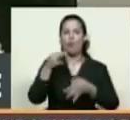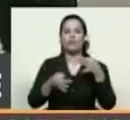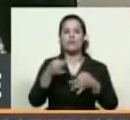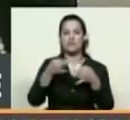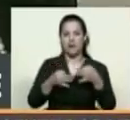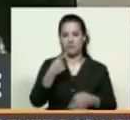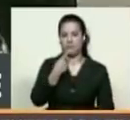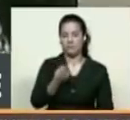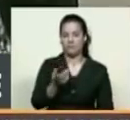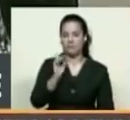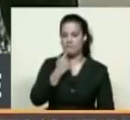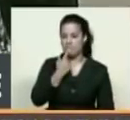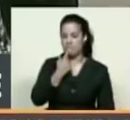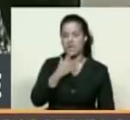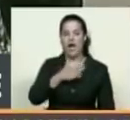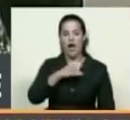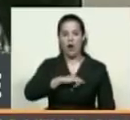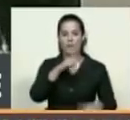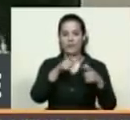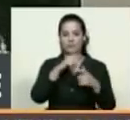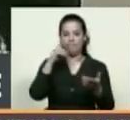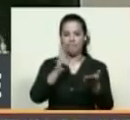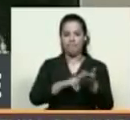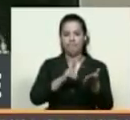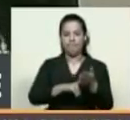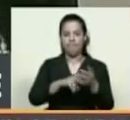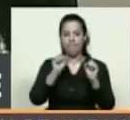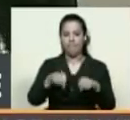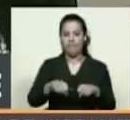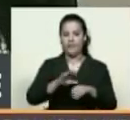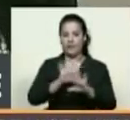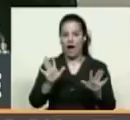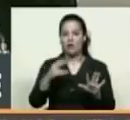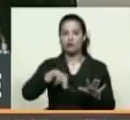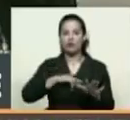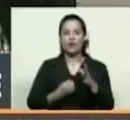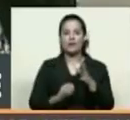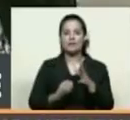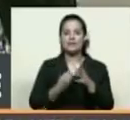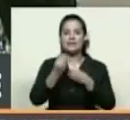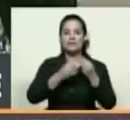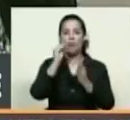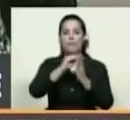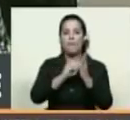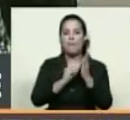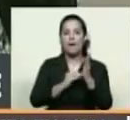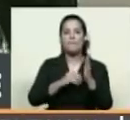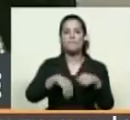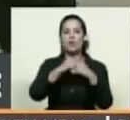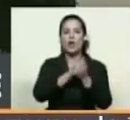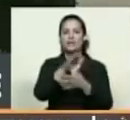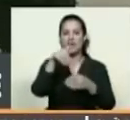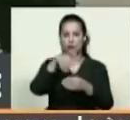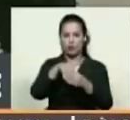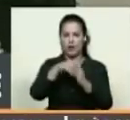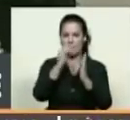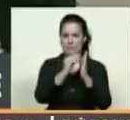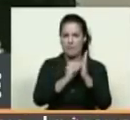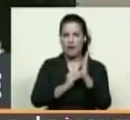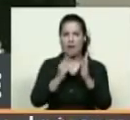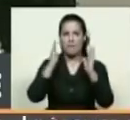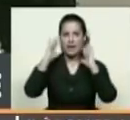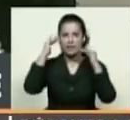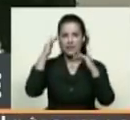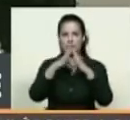justicia, nosotros desde la Comisión para la Verdad hemos creado un capítulo de violencia electoral para atender